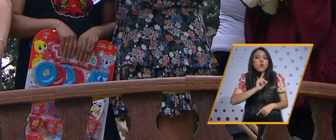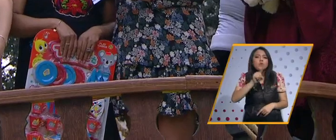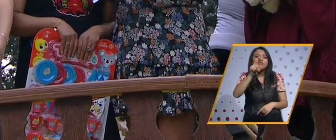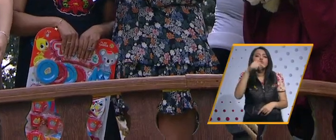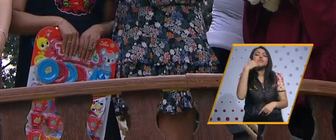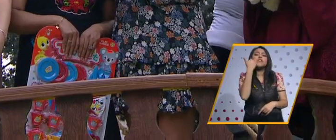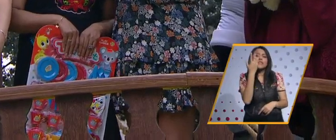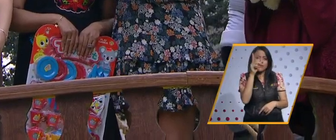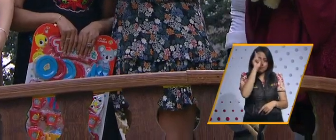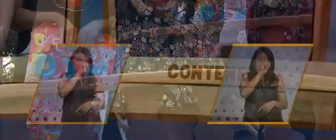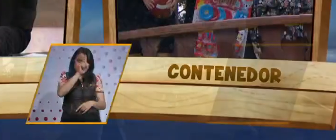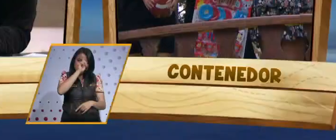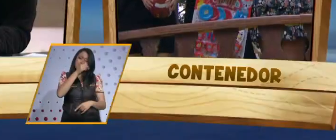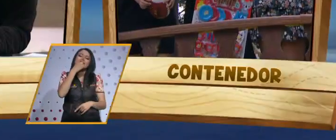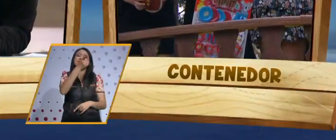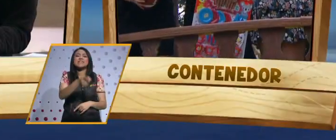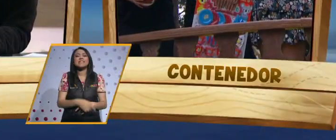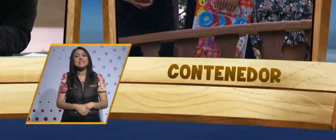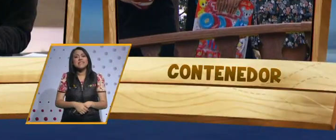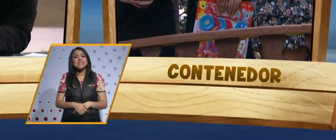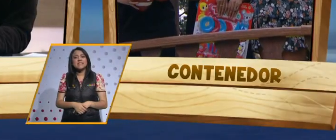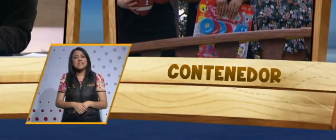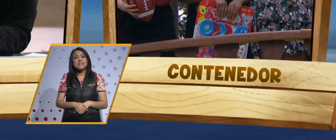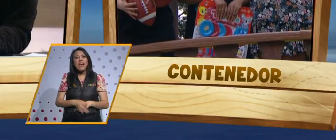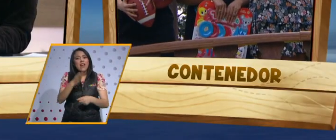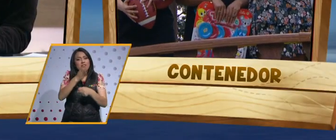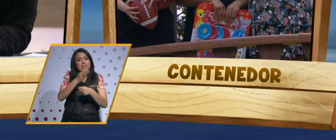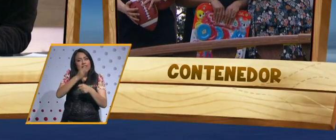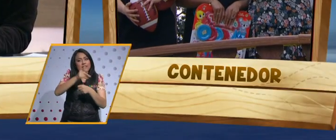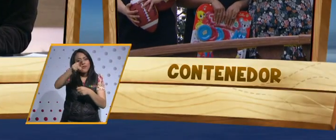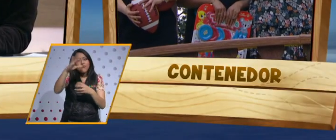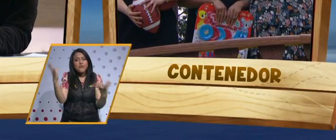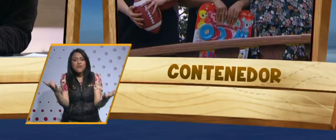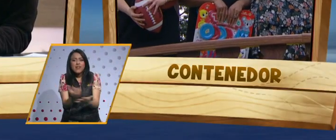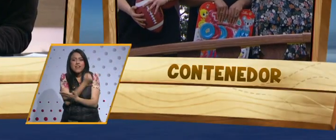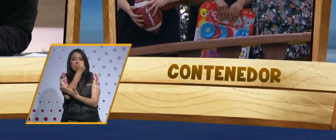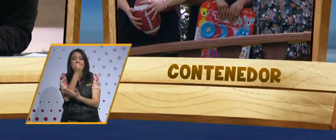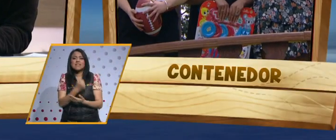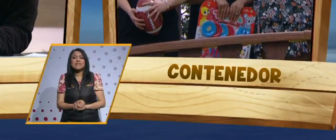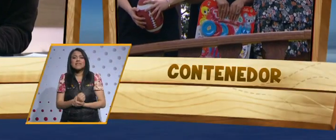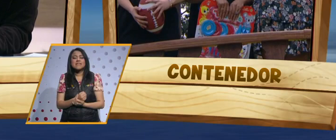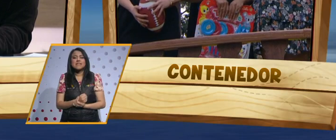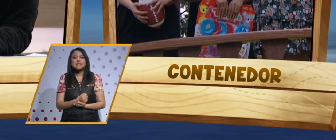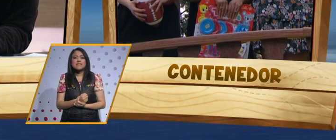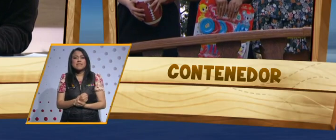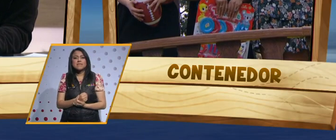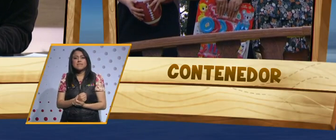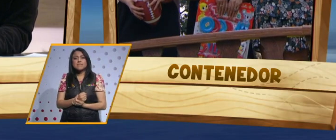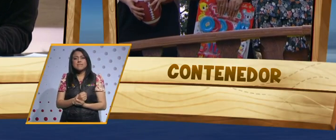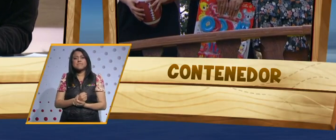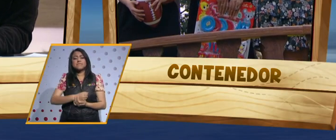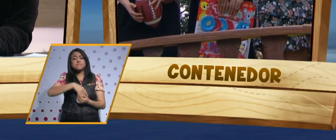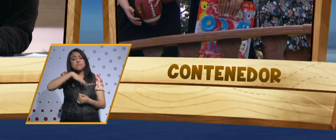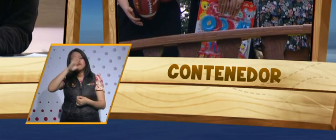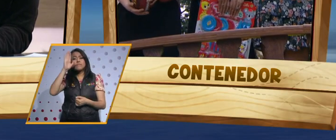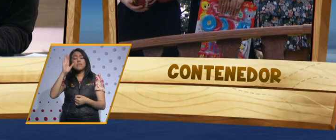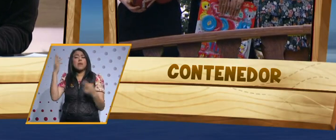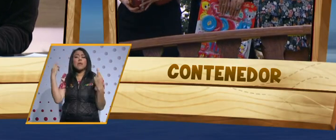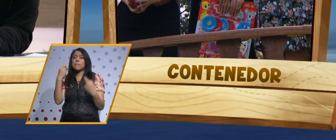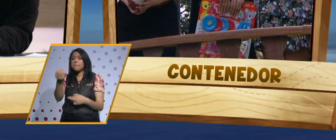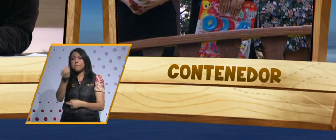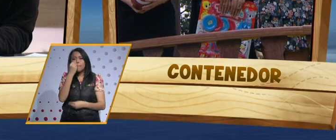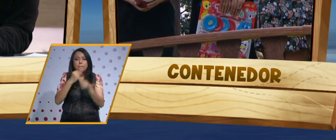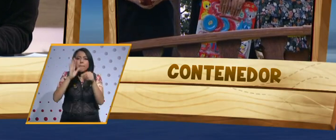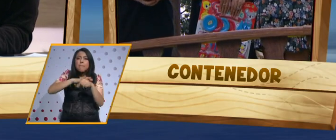hacer un comentario. Dígame. Ahora que eres la ganadora de MasterChef, te van a aparecer más millones de gente